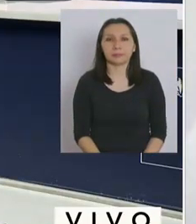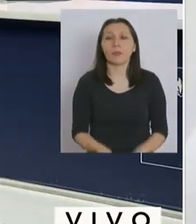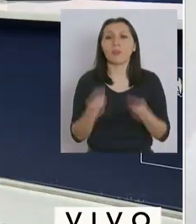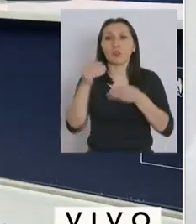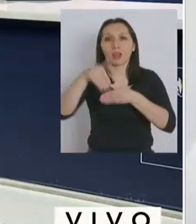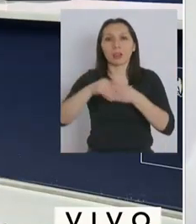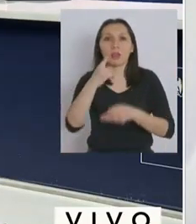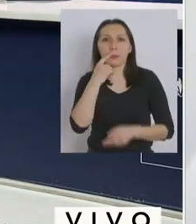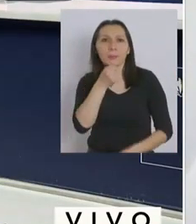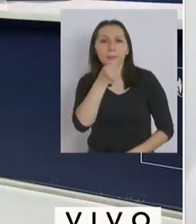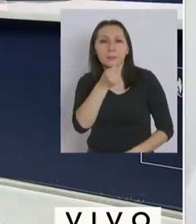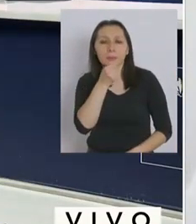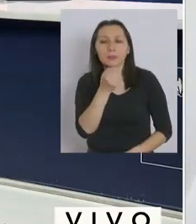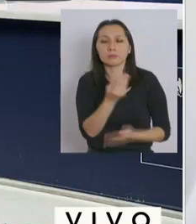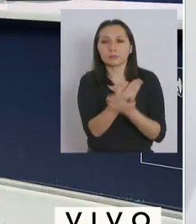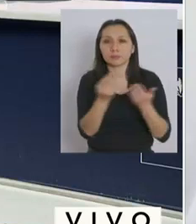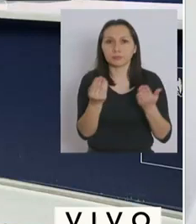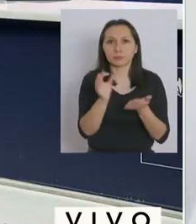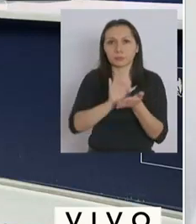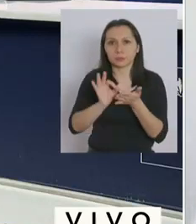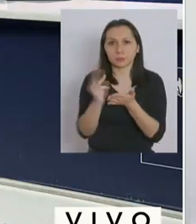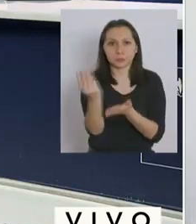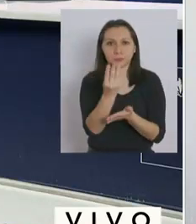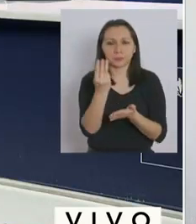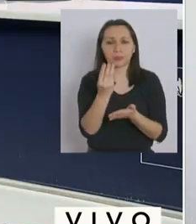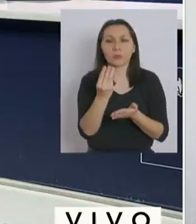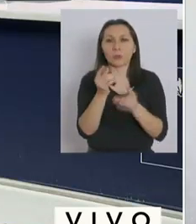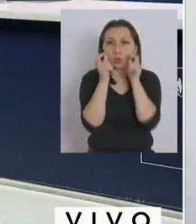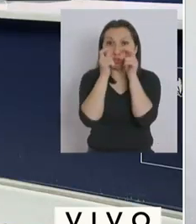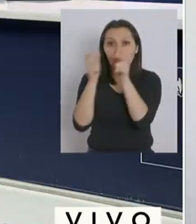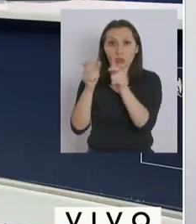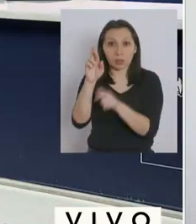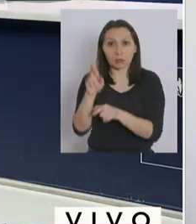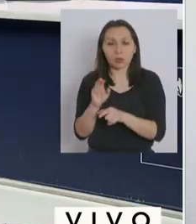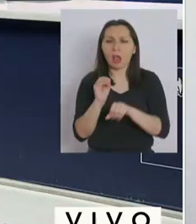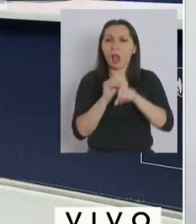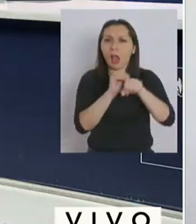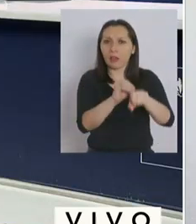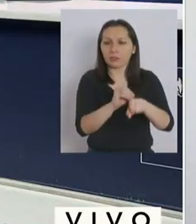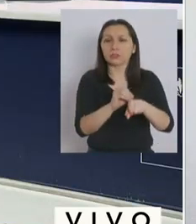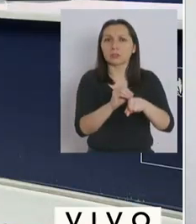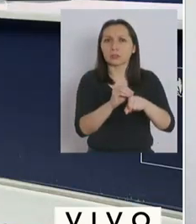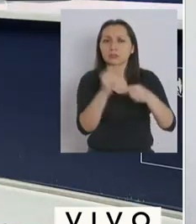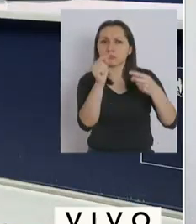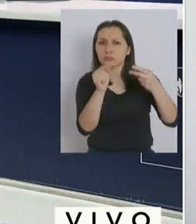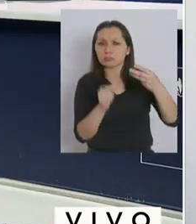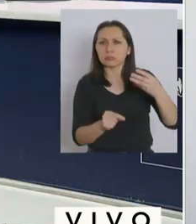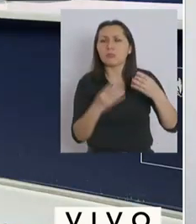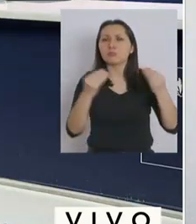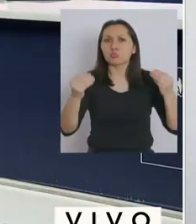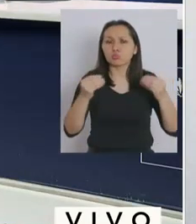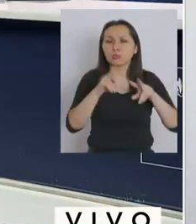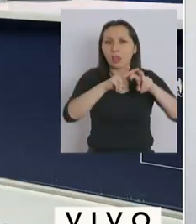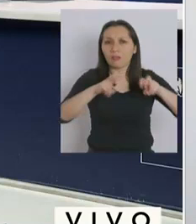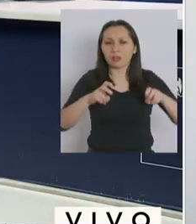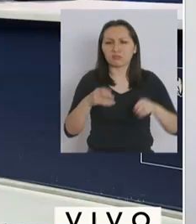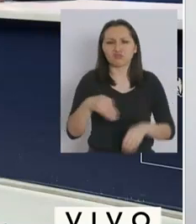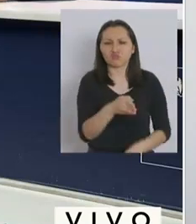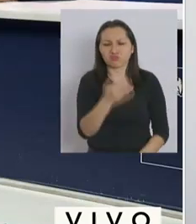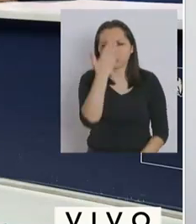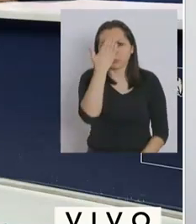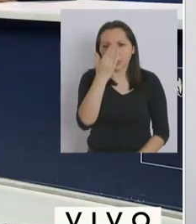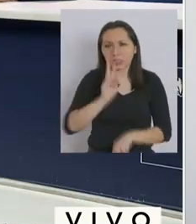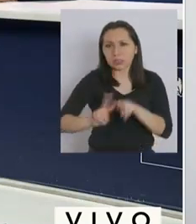Buenas tardes, subsecretarias, subsecretario. La Contraloría advirtió que hay una veintena de investigaciones en curso por